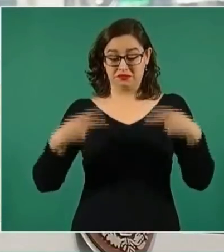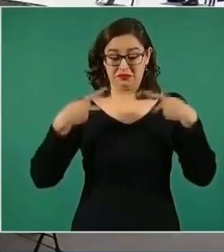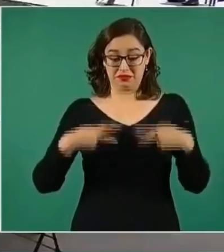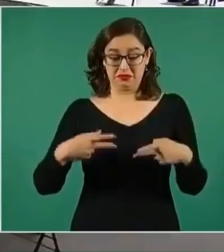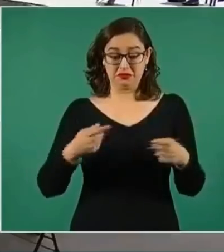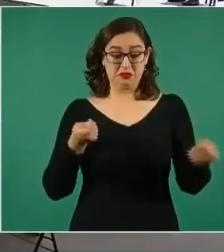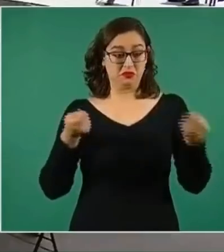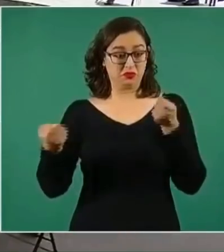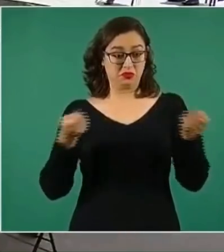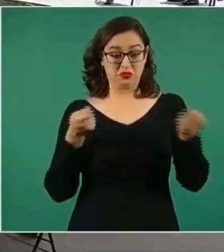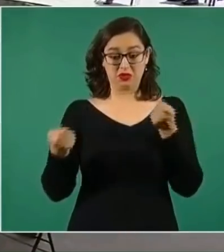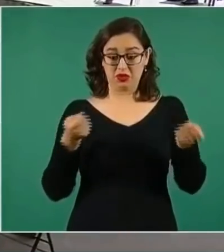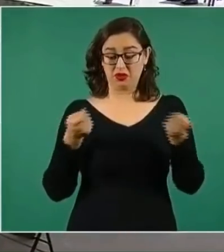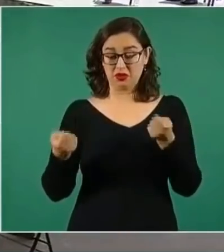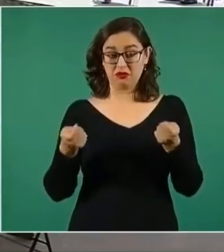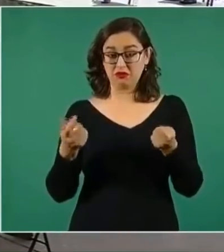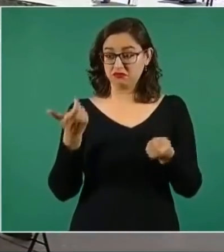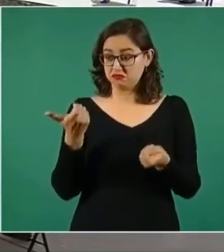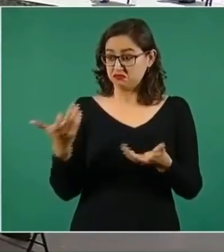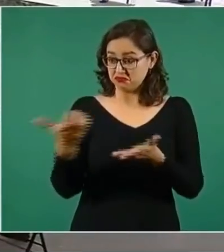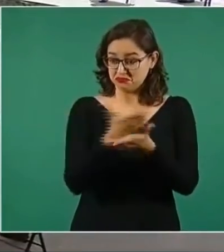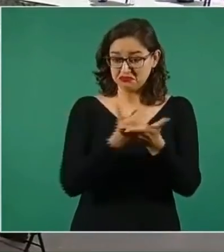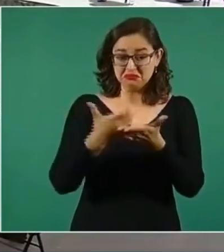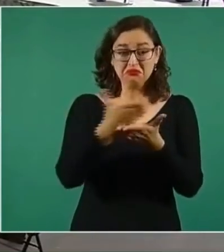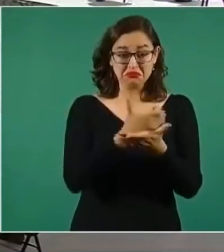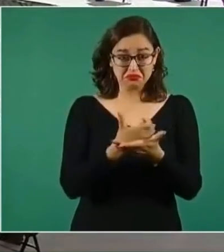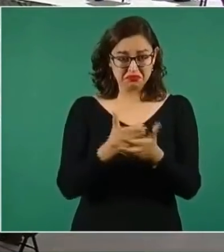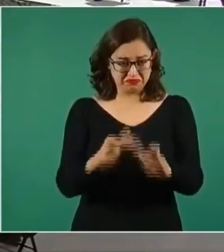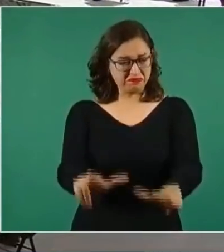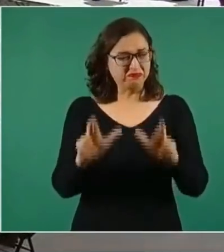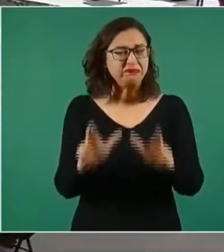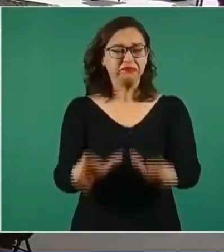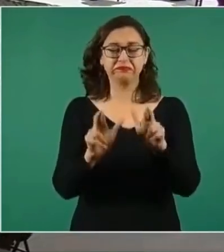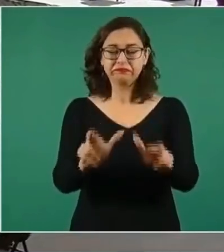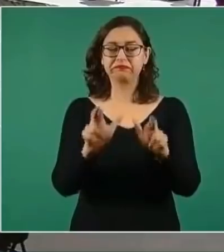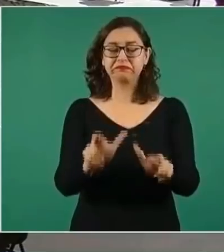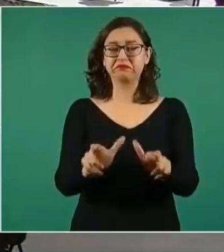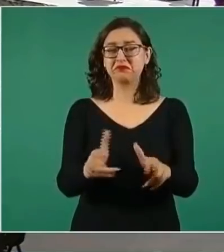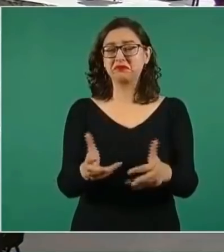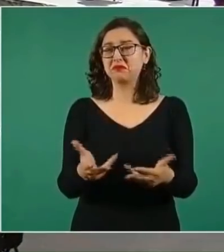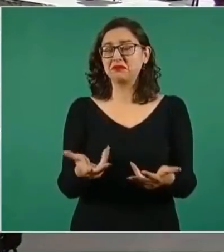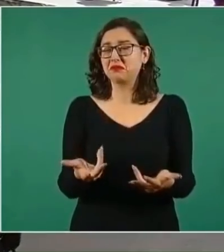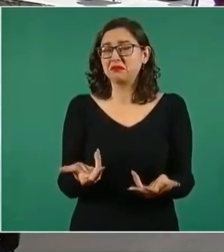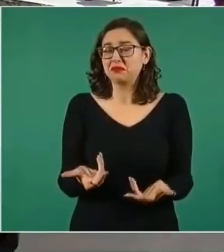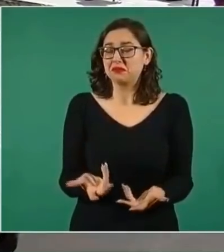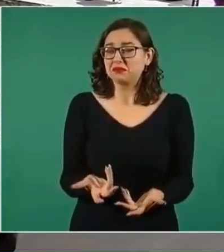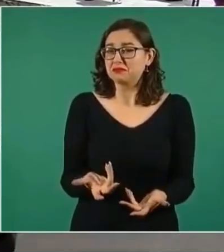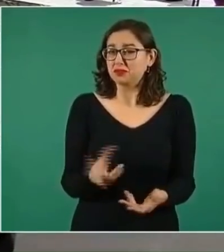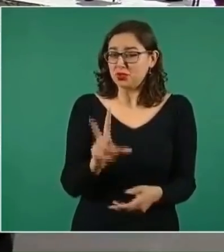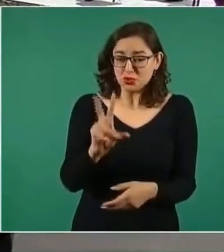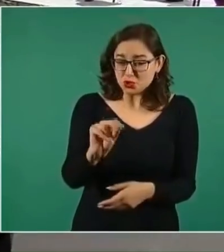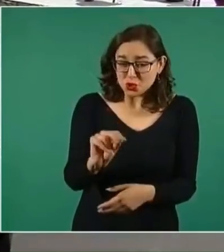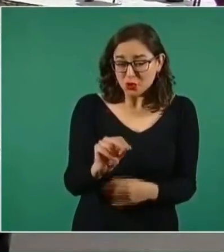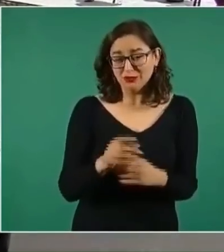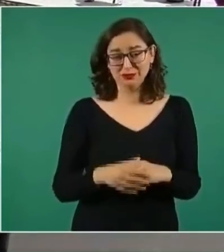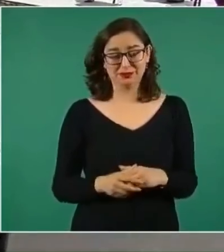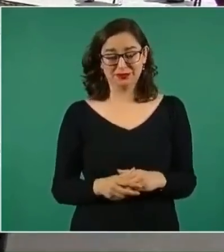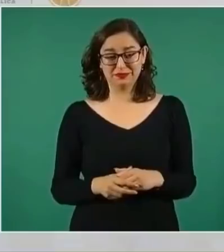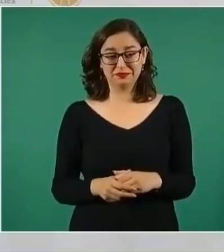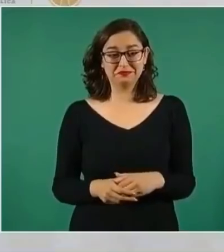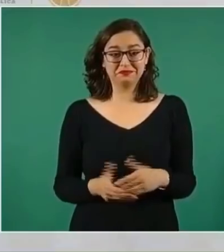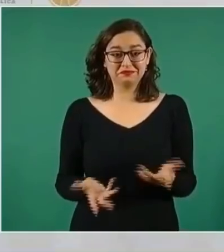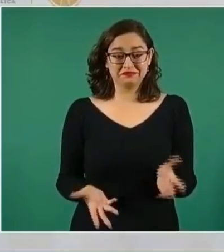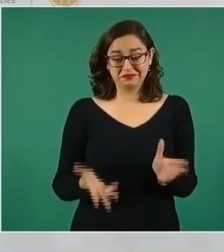la corona fue abundante o significativa. En todo